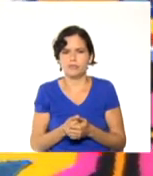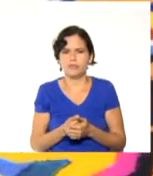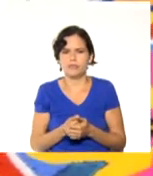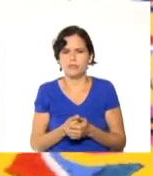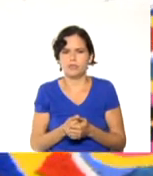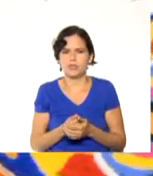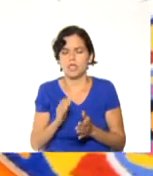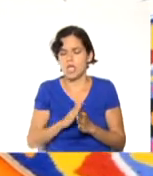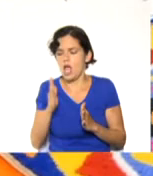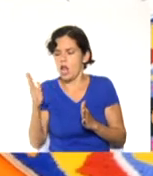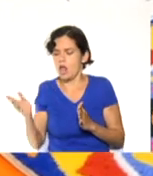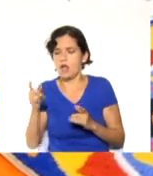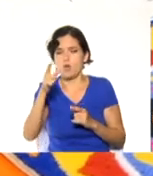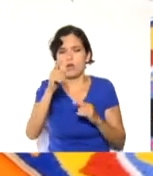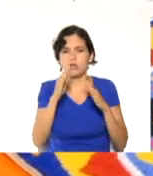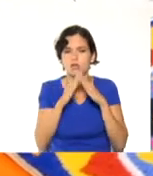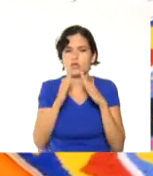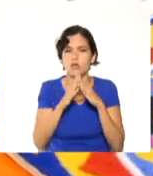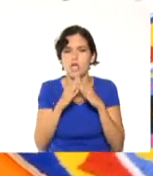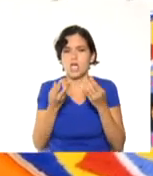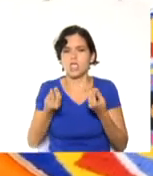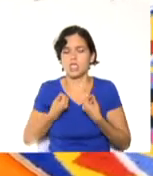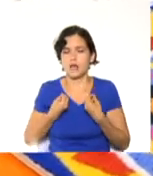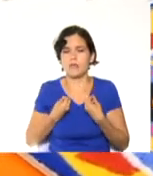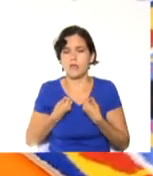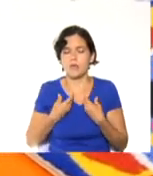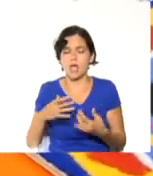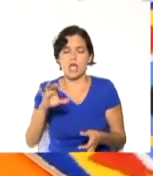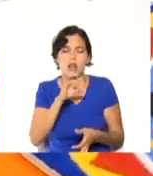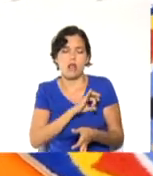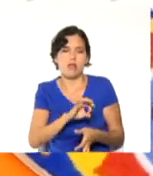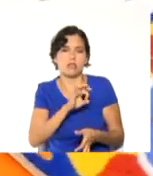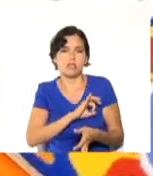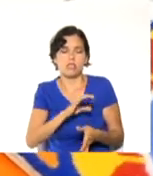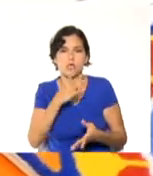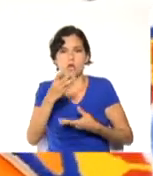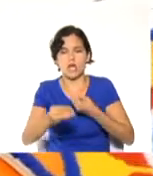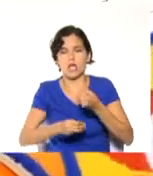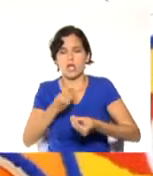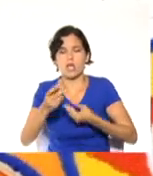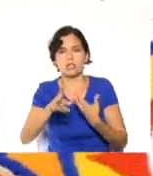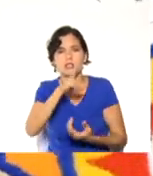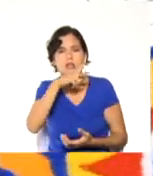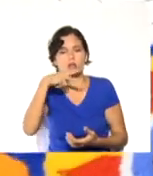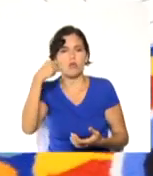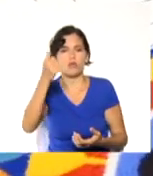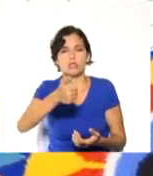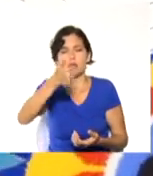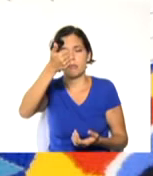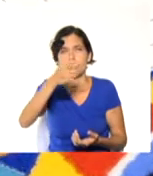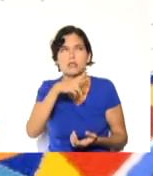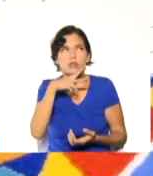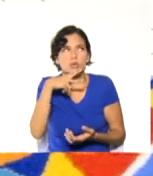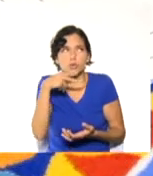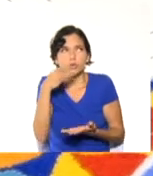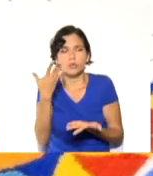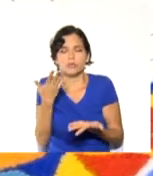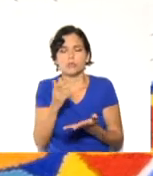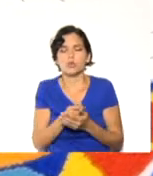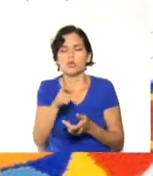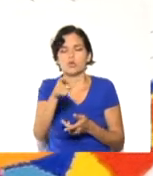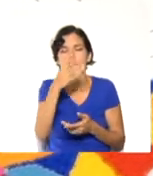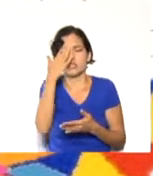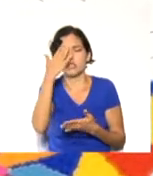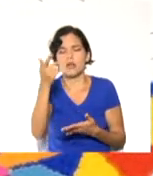y al lado de tu casa vive la señora que hace los dulces más sabrosos. Entonces tú ya sabes que la